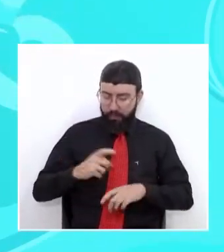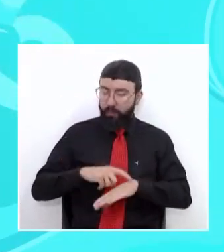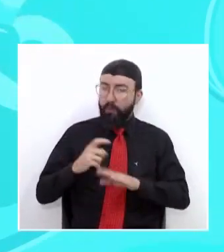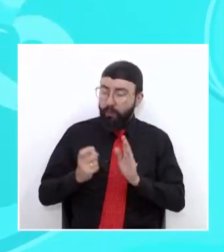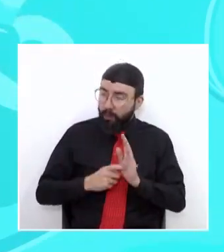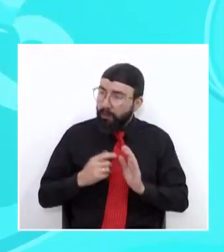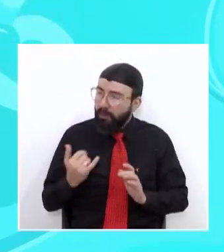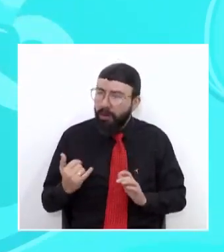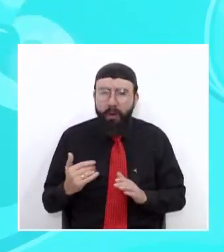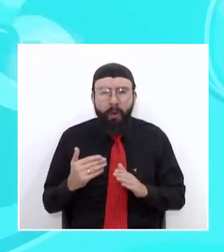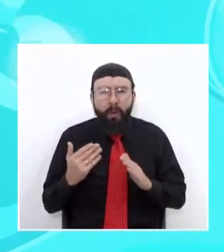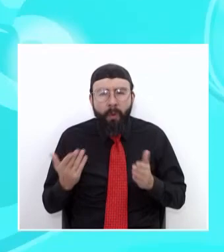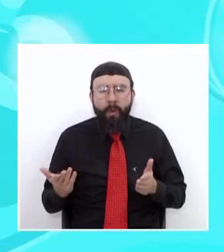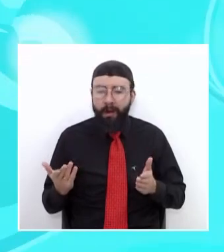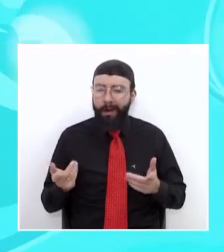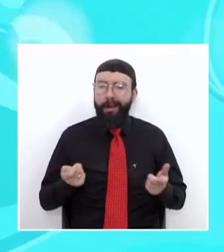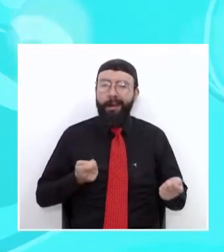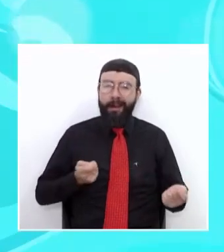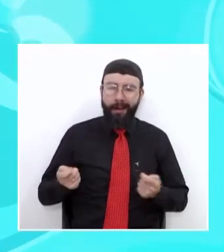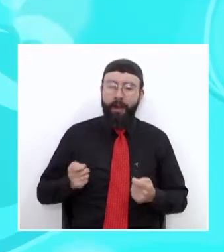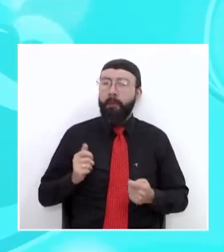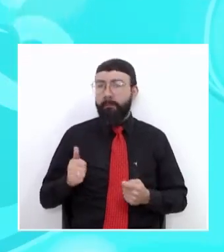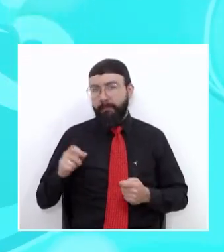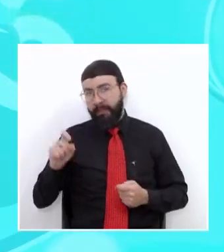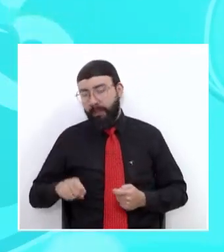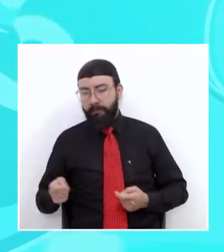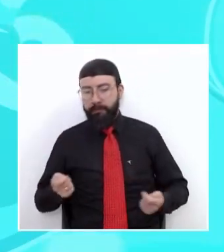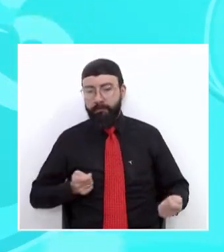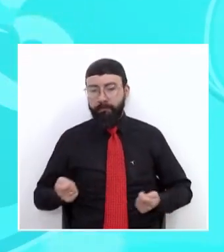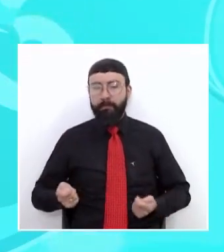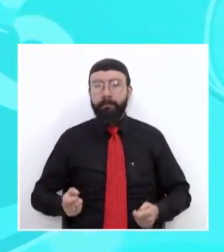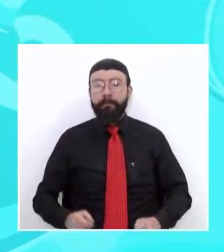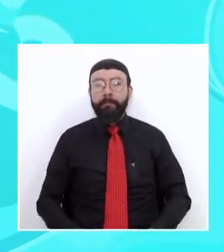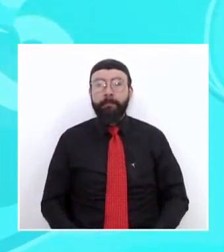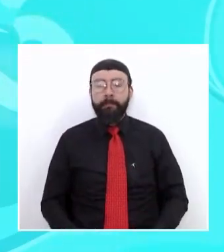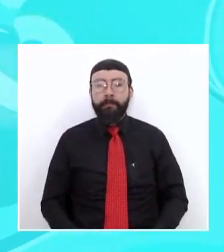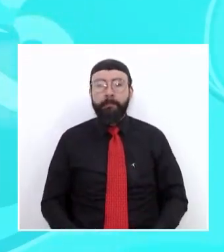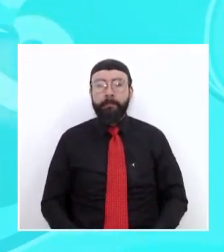cómo debe estar funcionando.